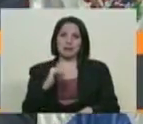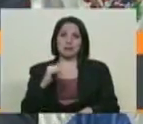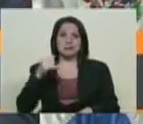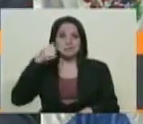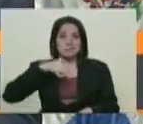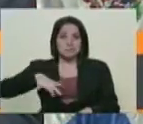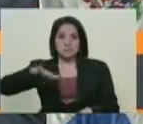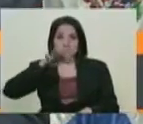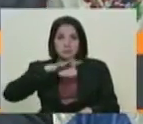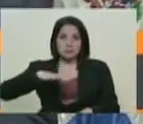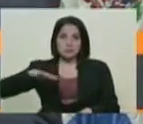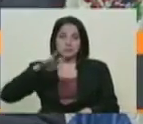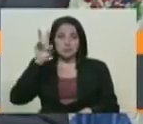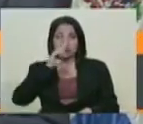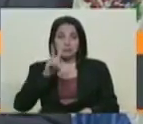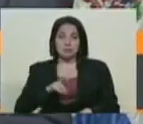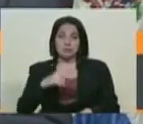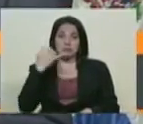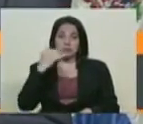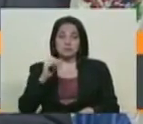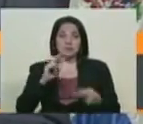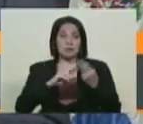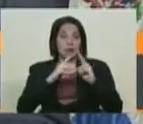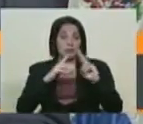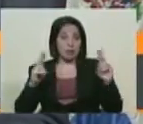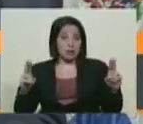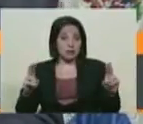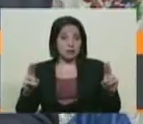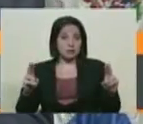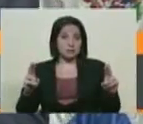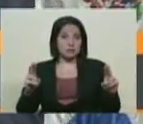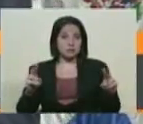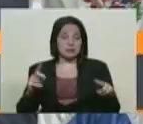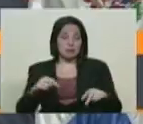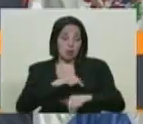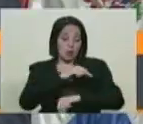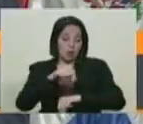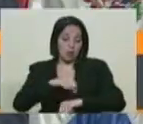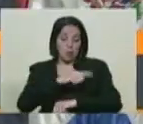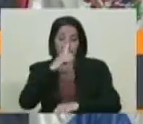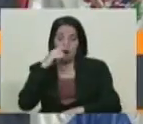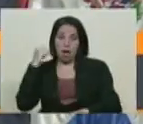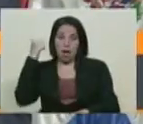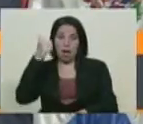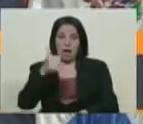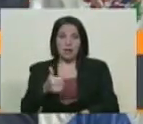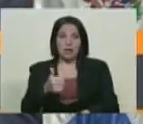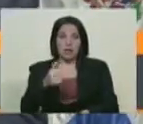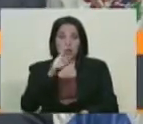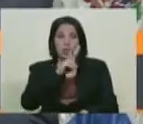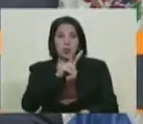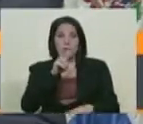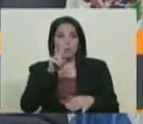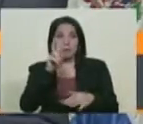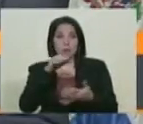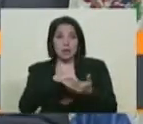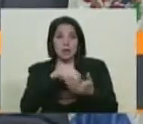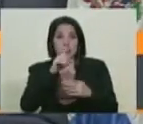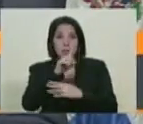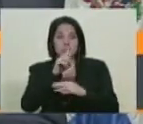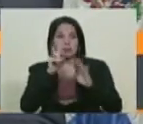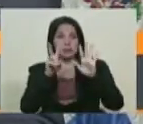Venezuela está en paz, que han transcurrido este año 2017 ya